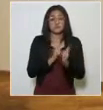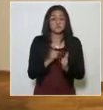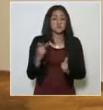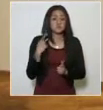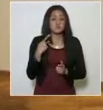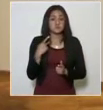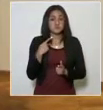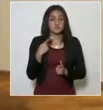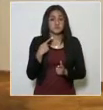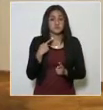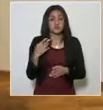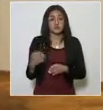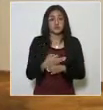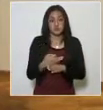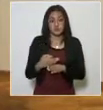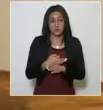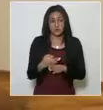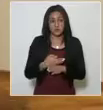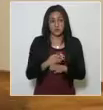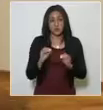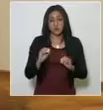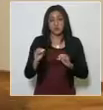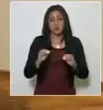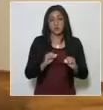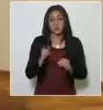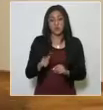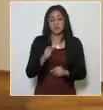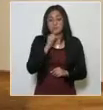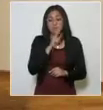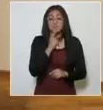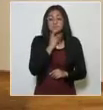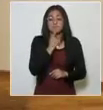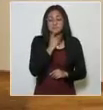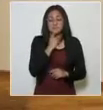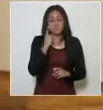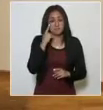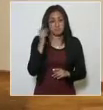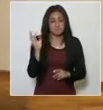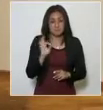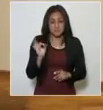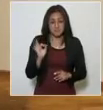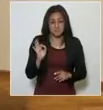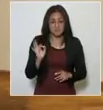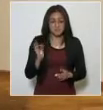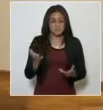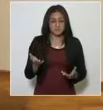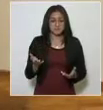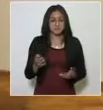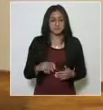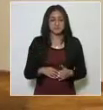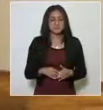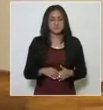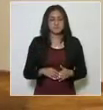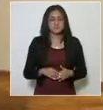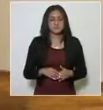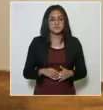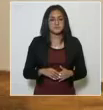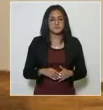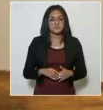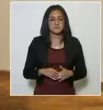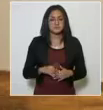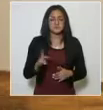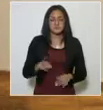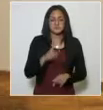político Morena o del movimiento de Andrés Manuel López Obrador. Eso es lo primero.